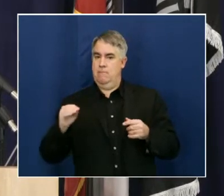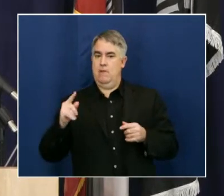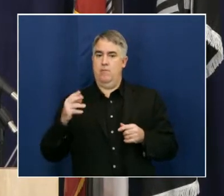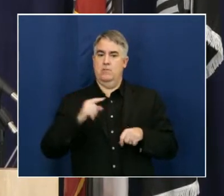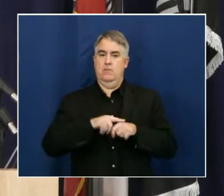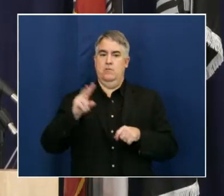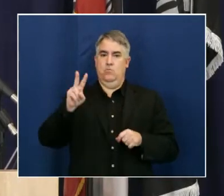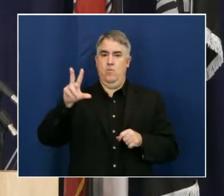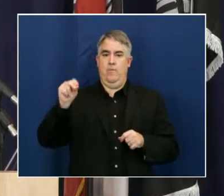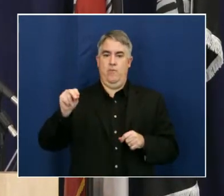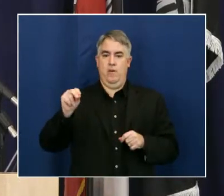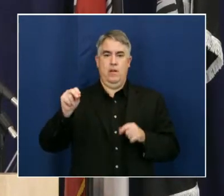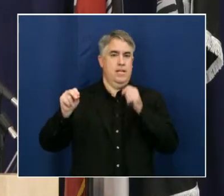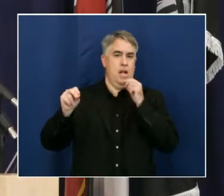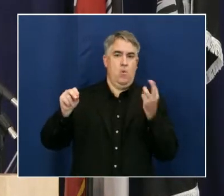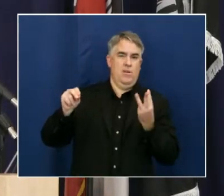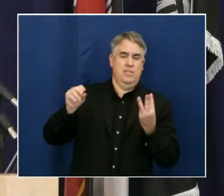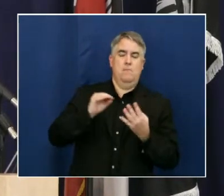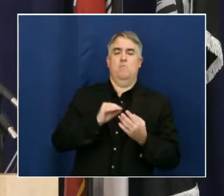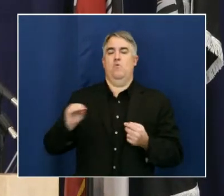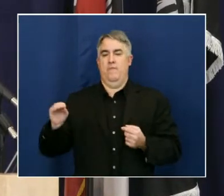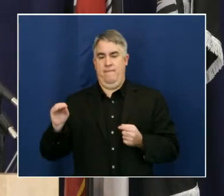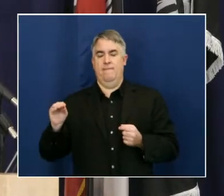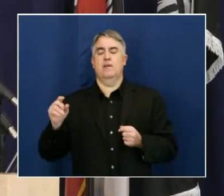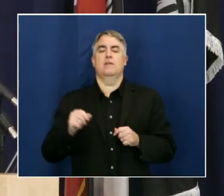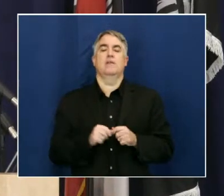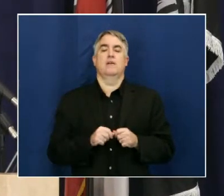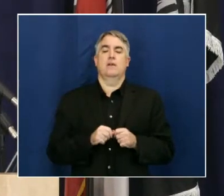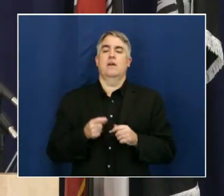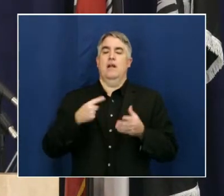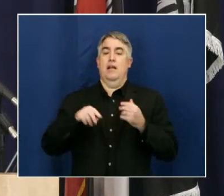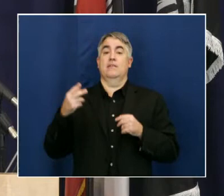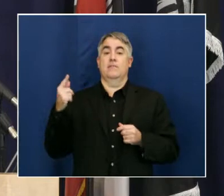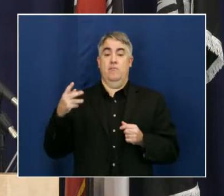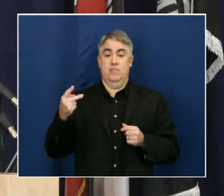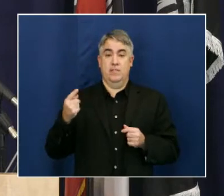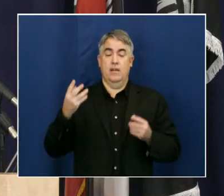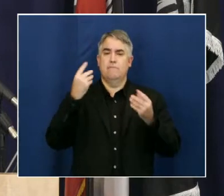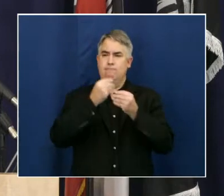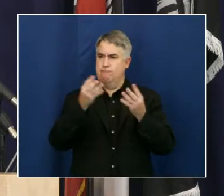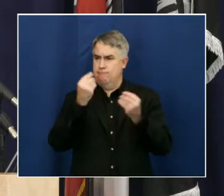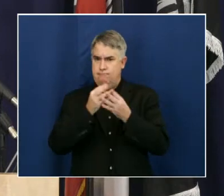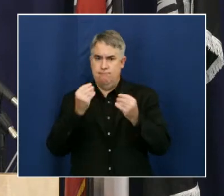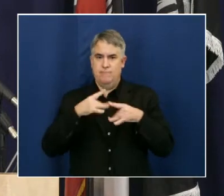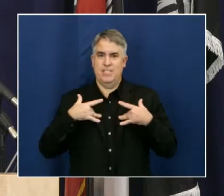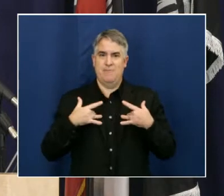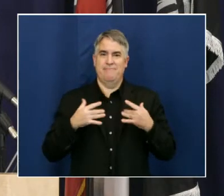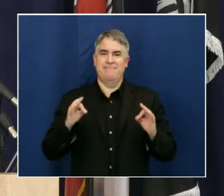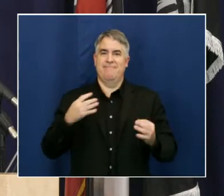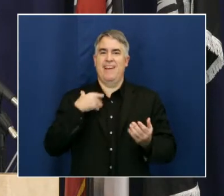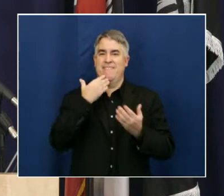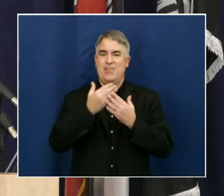p.m. instead of Wednesday, and we will continue to provide regular updates as needed between now and then. Thank you all.